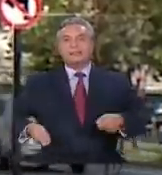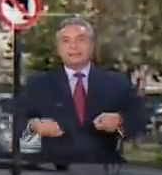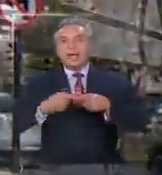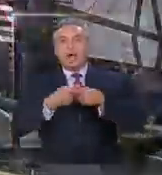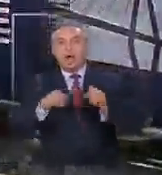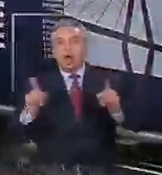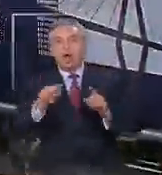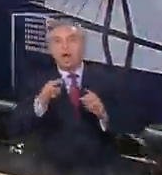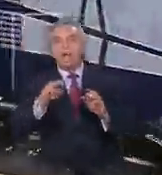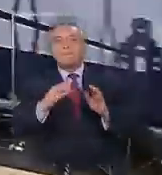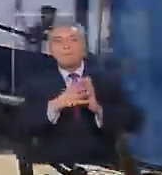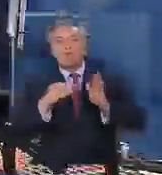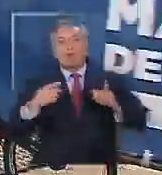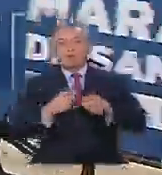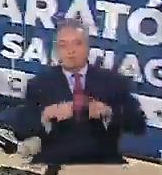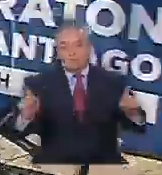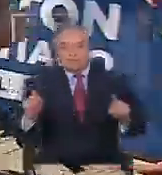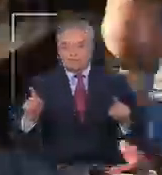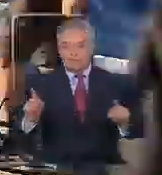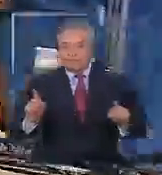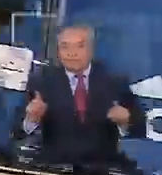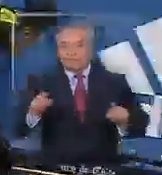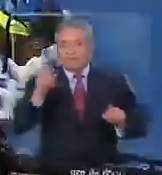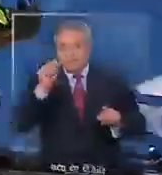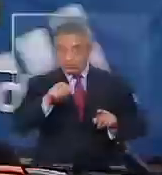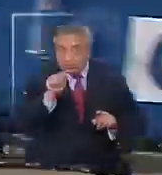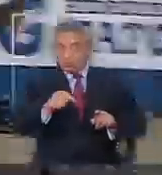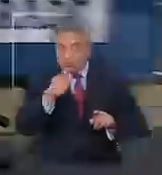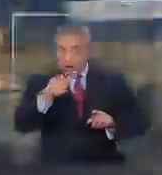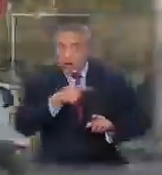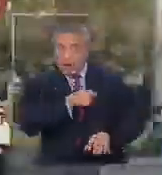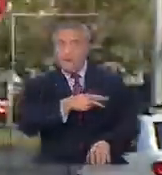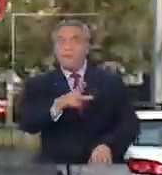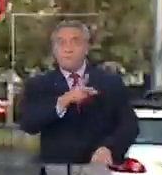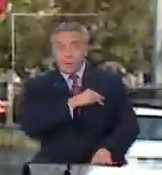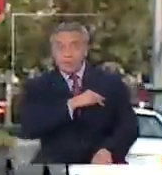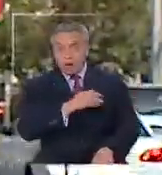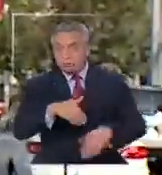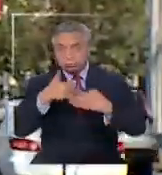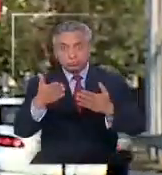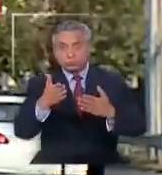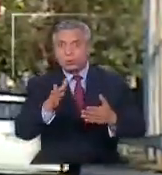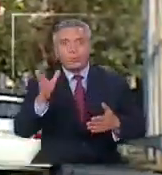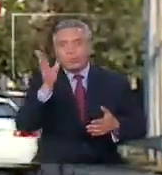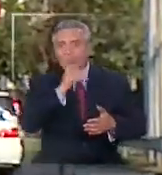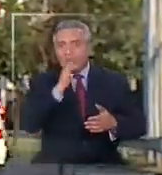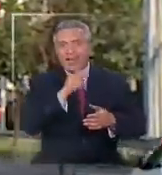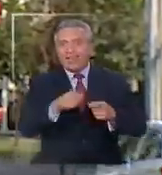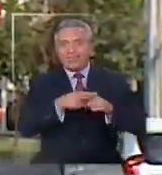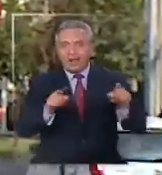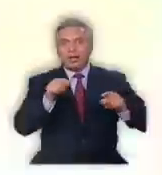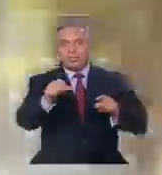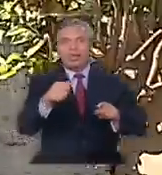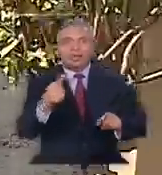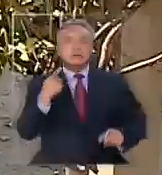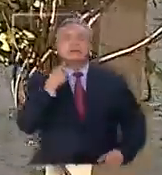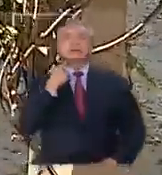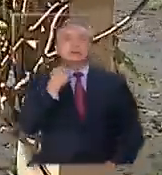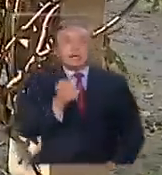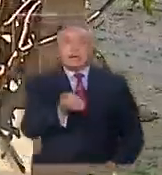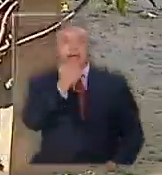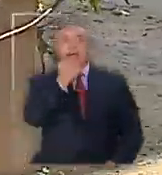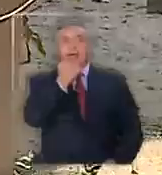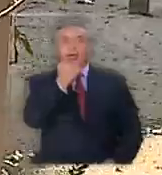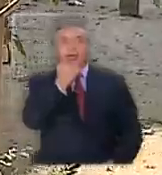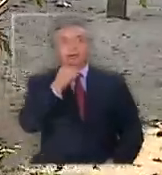son dos modalidades diferentes. Entonces, al momento de premiar, no teníamos esa diferenciación y por eso se produce el error. Y